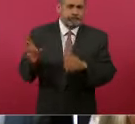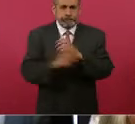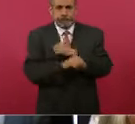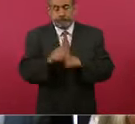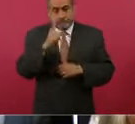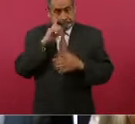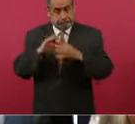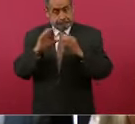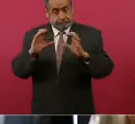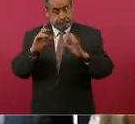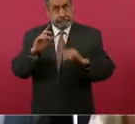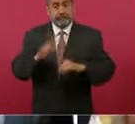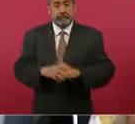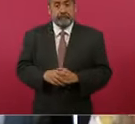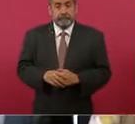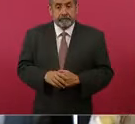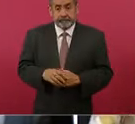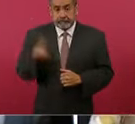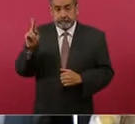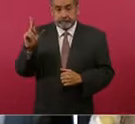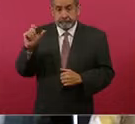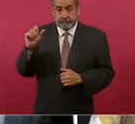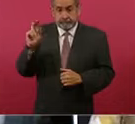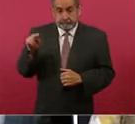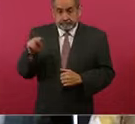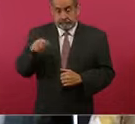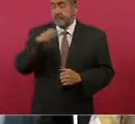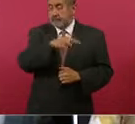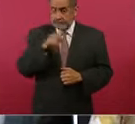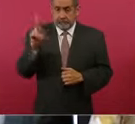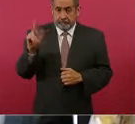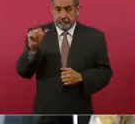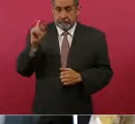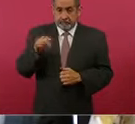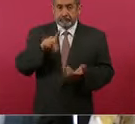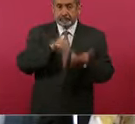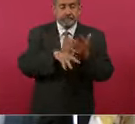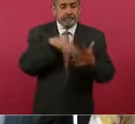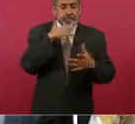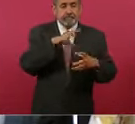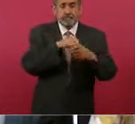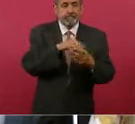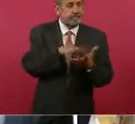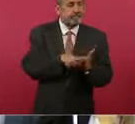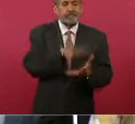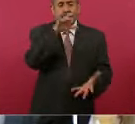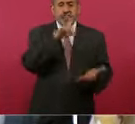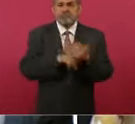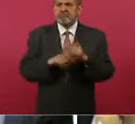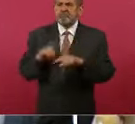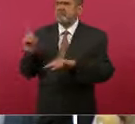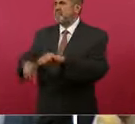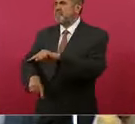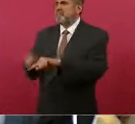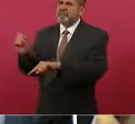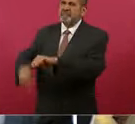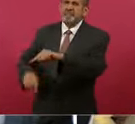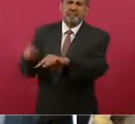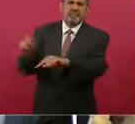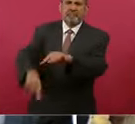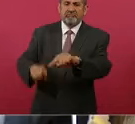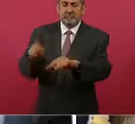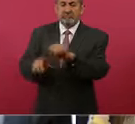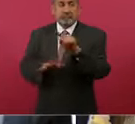decir, presidente, el PAN, el Partido Acción Nacional está involucrado en la mayoría de los despojos a